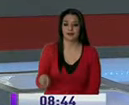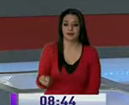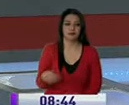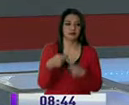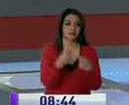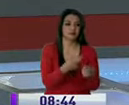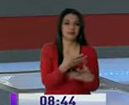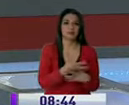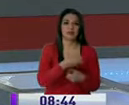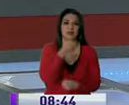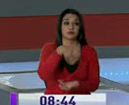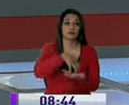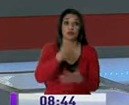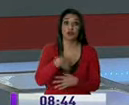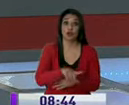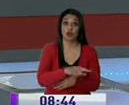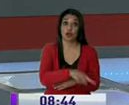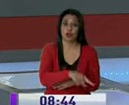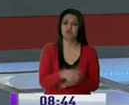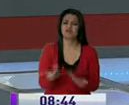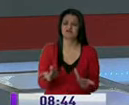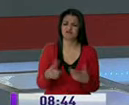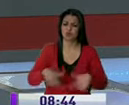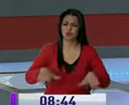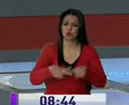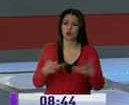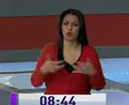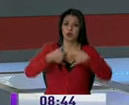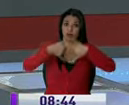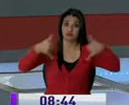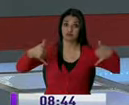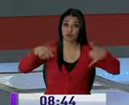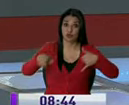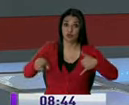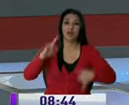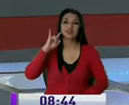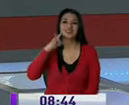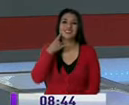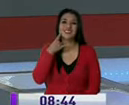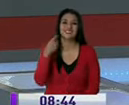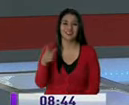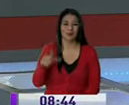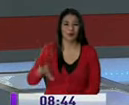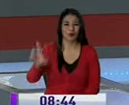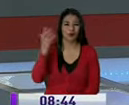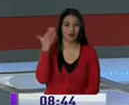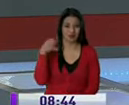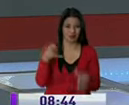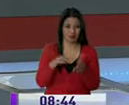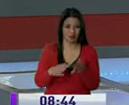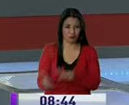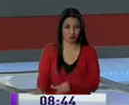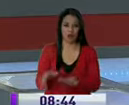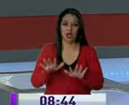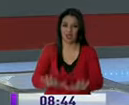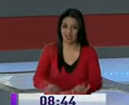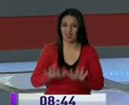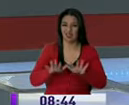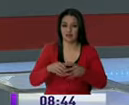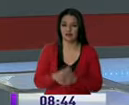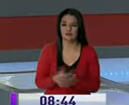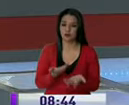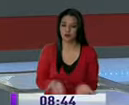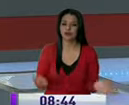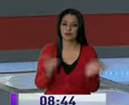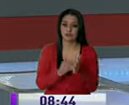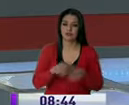Federación Provincial de Loja, el lugar donde fue asesinada la menor Emilia Benavides en meses pasados. Este local será nuevamente puesto